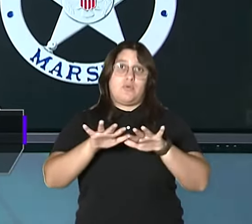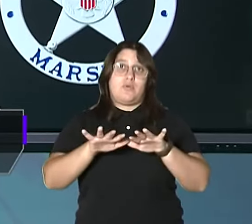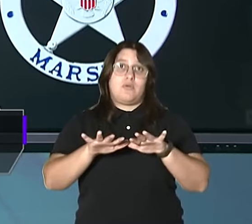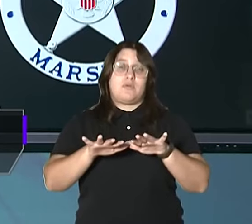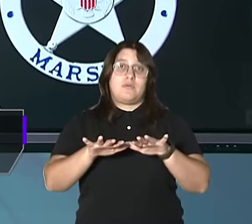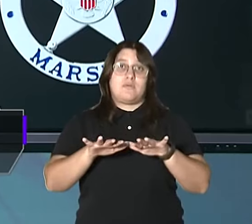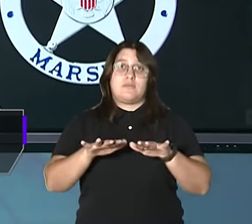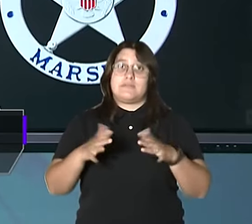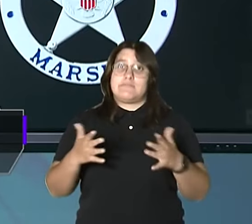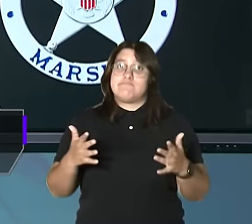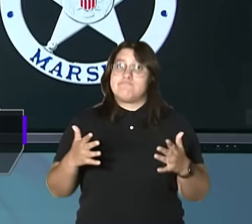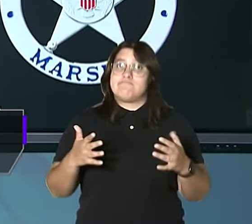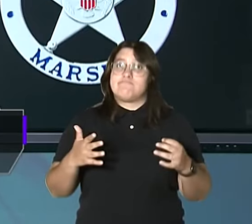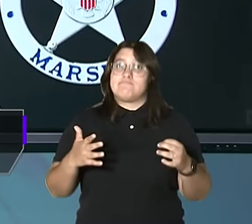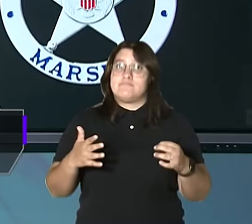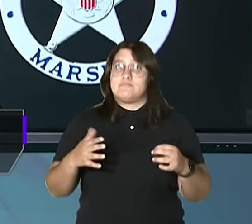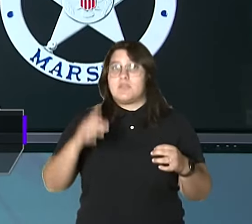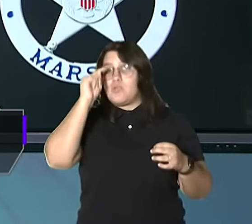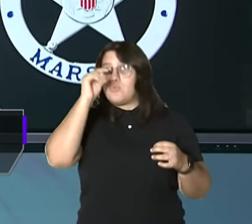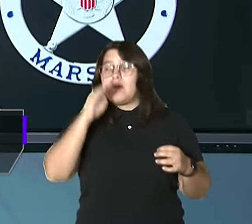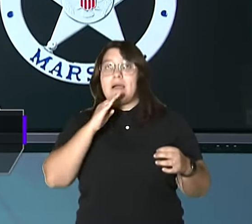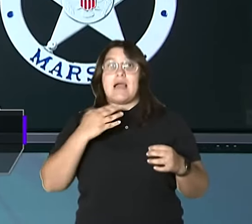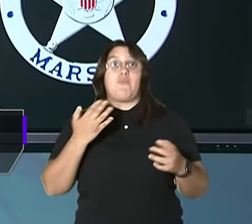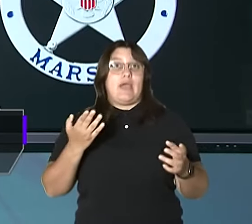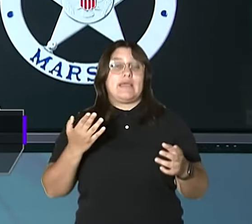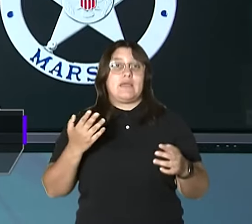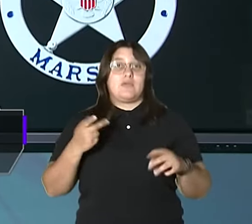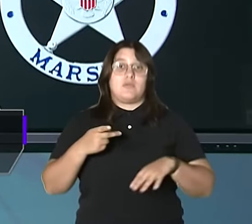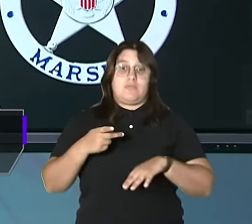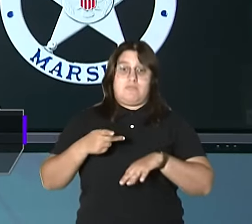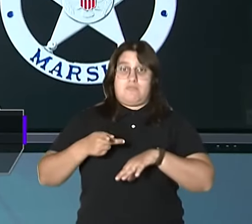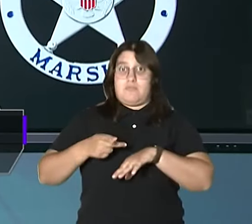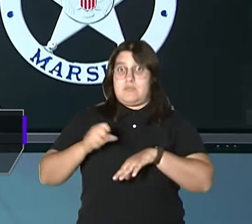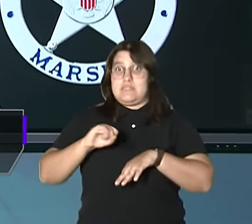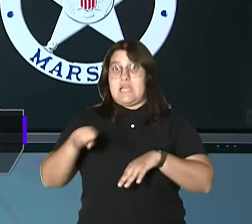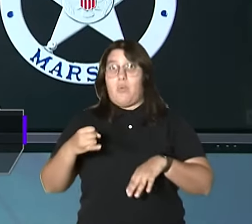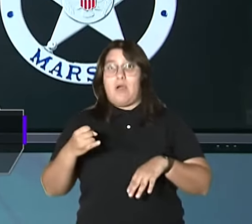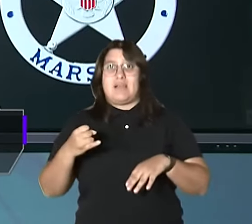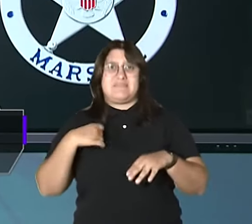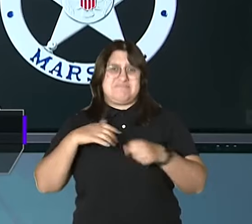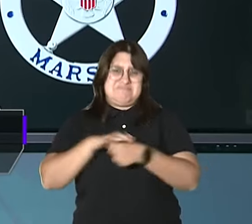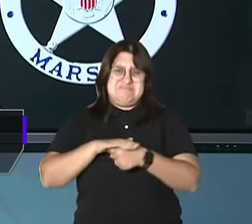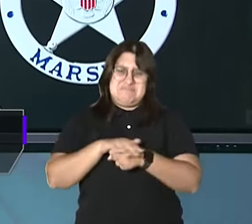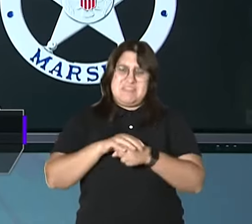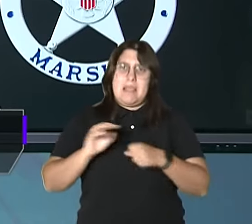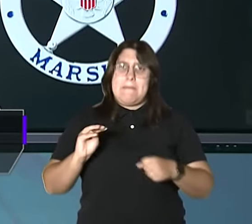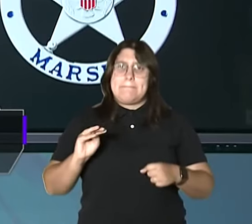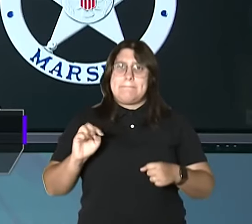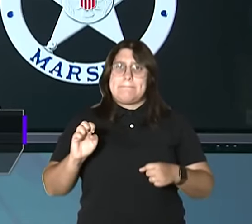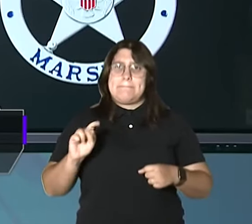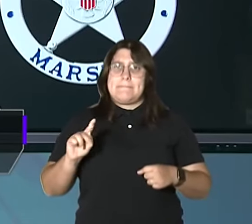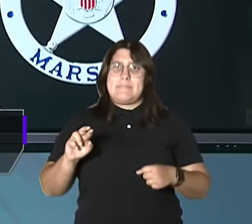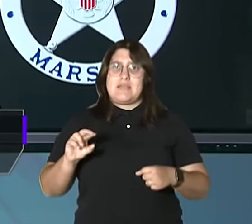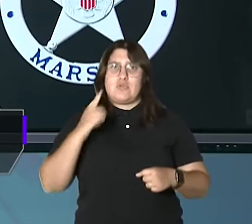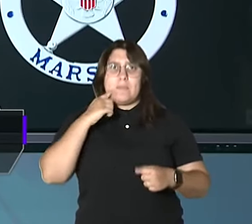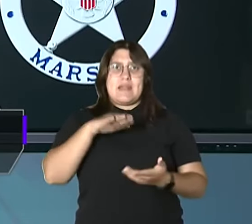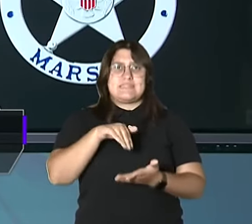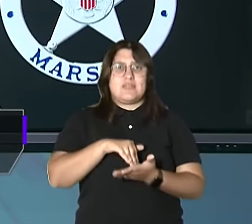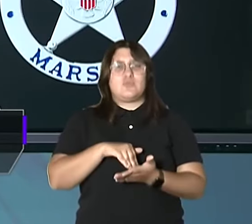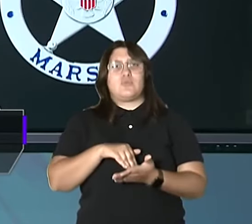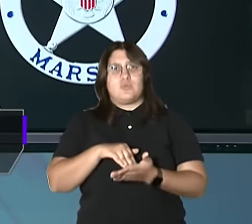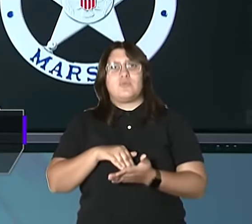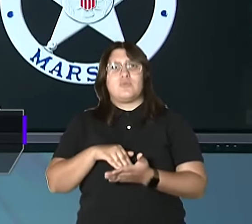verdad del planeta eh tabaja San Juan la capital de Puerto Rico Trujillo Alto Carolina bueno parte toda la zona metropolitana un poco más hacia el centro corosal